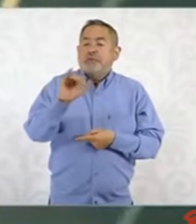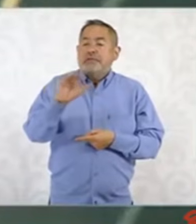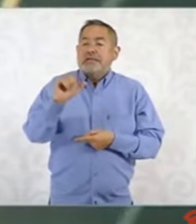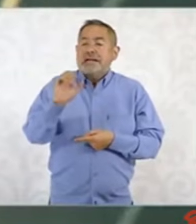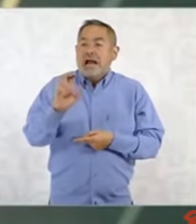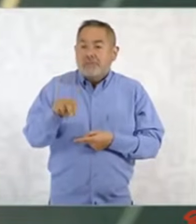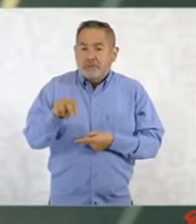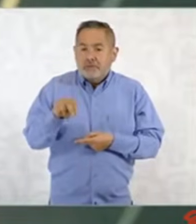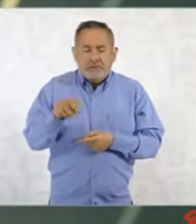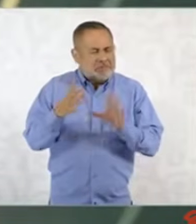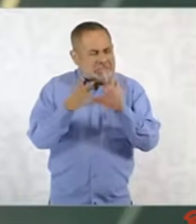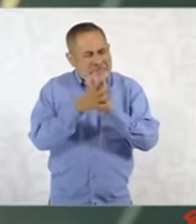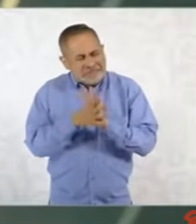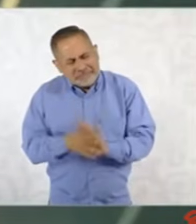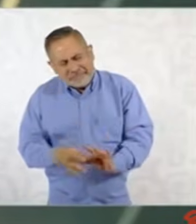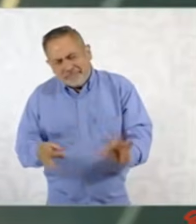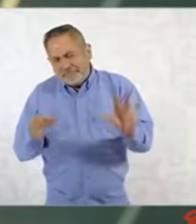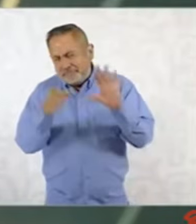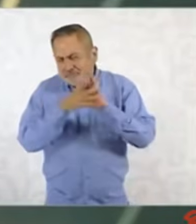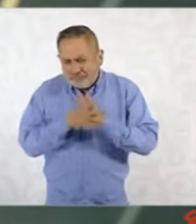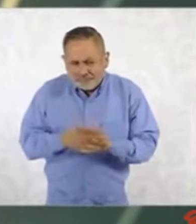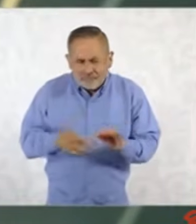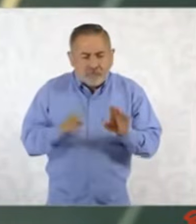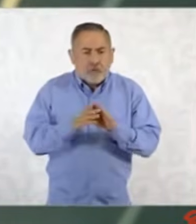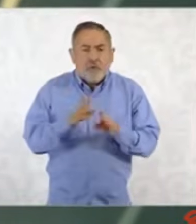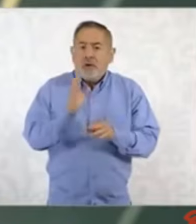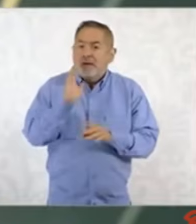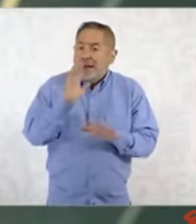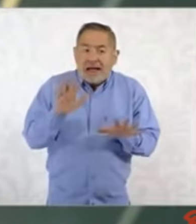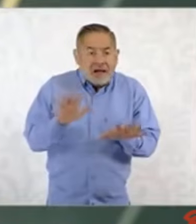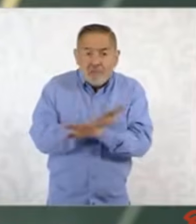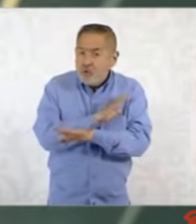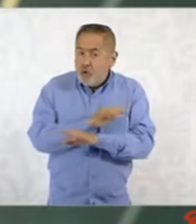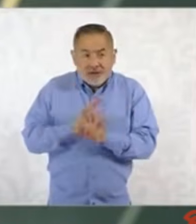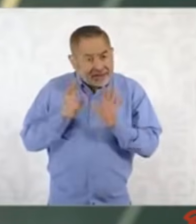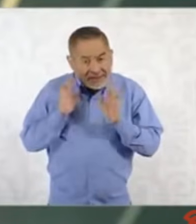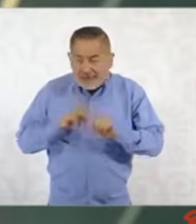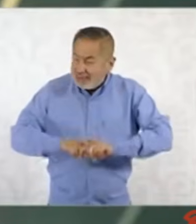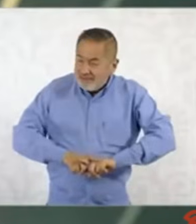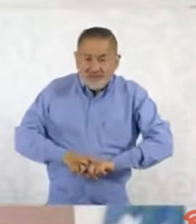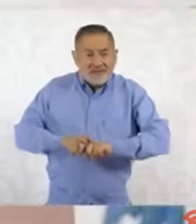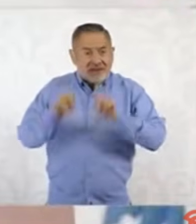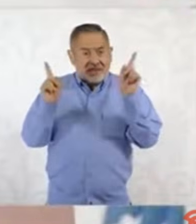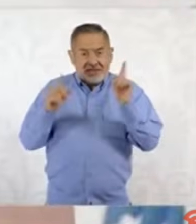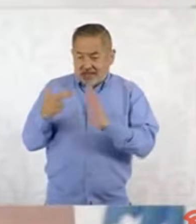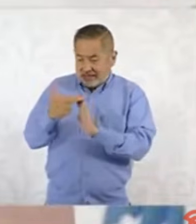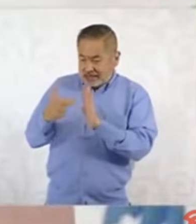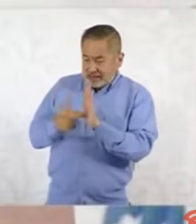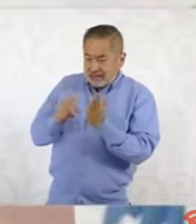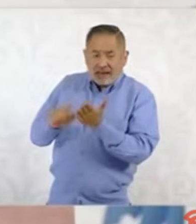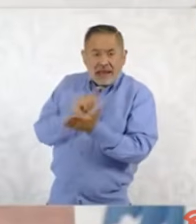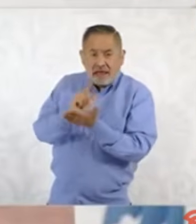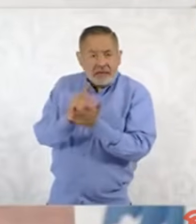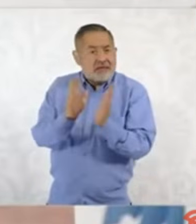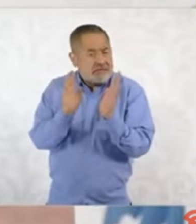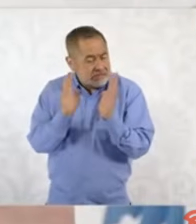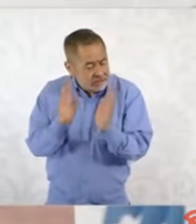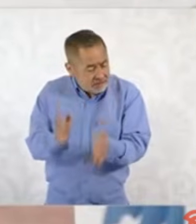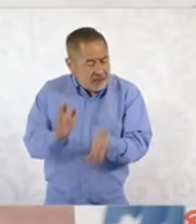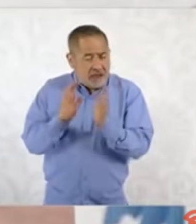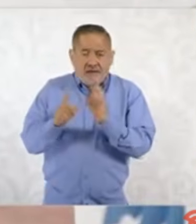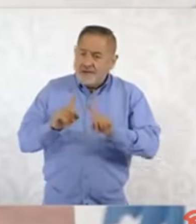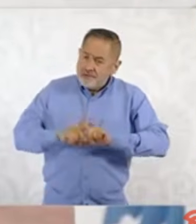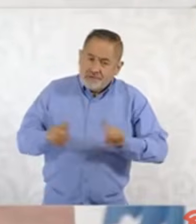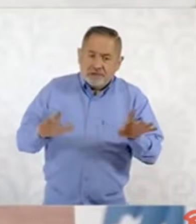amplísima exposición de cómo ha cambiado históricamente el marco jurídico, cómo ha cambiado la